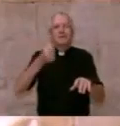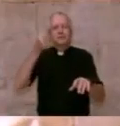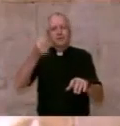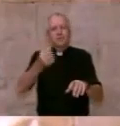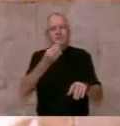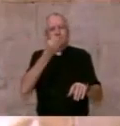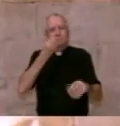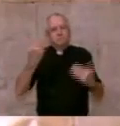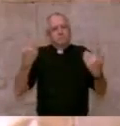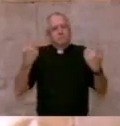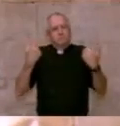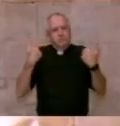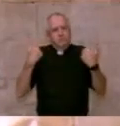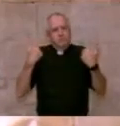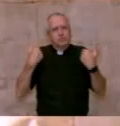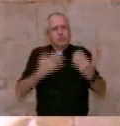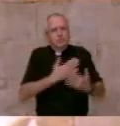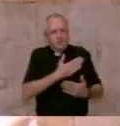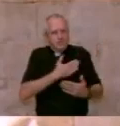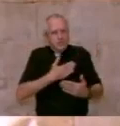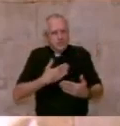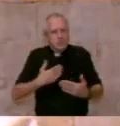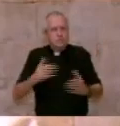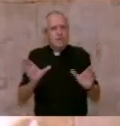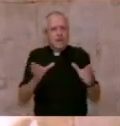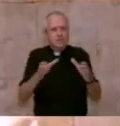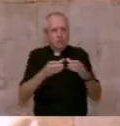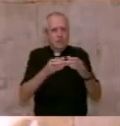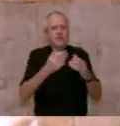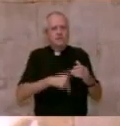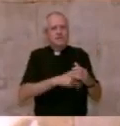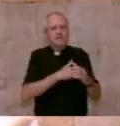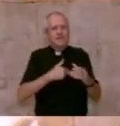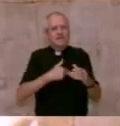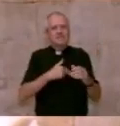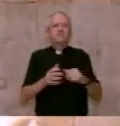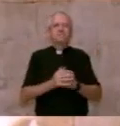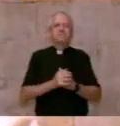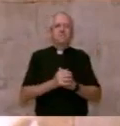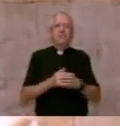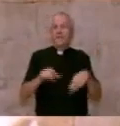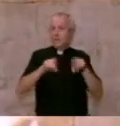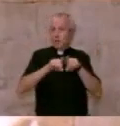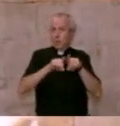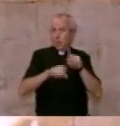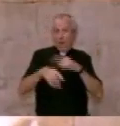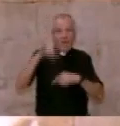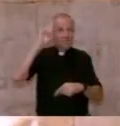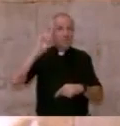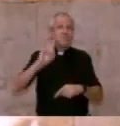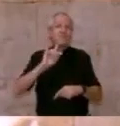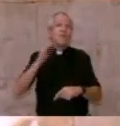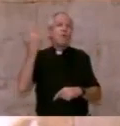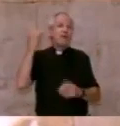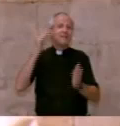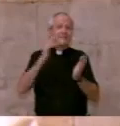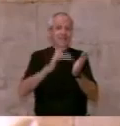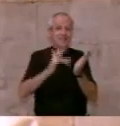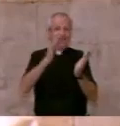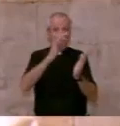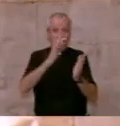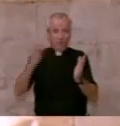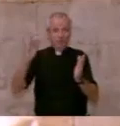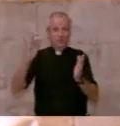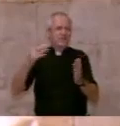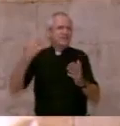solícitos eligiendo obispos celosos para las comunidades eclesiales. Y como la muy antigua Iglesia de Tortosa, insigne